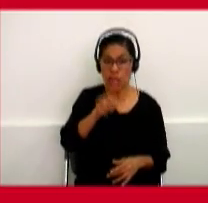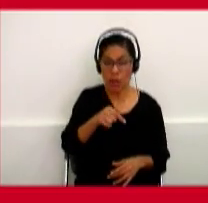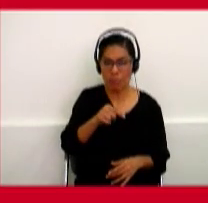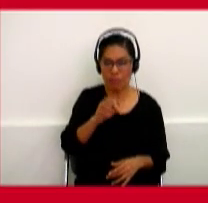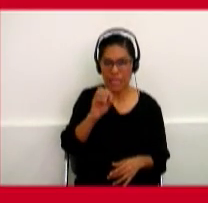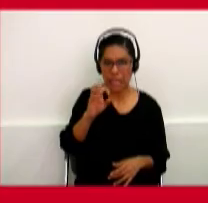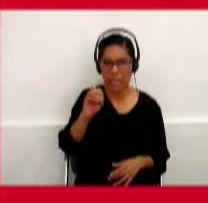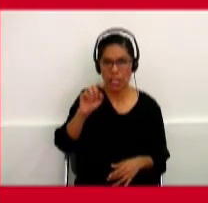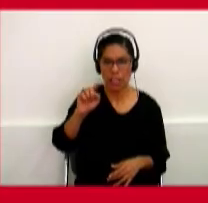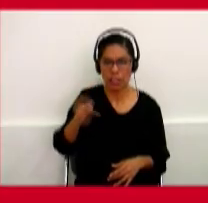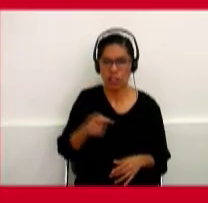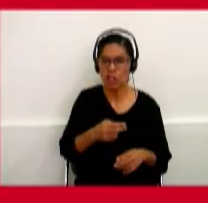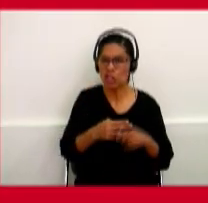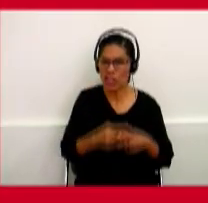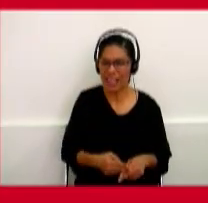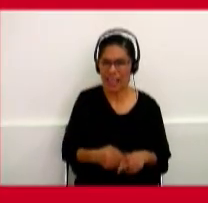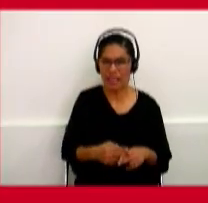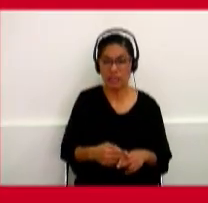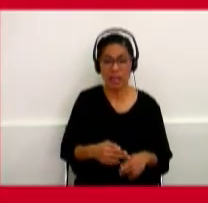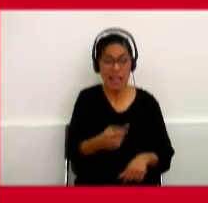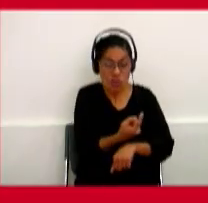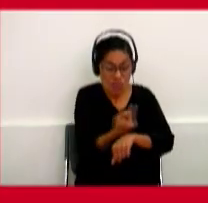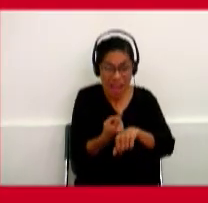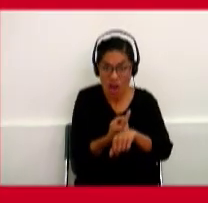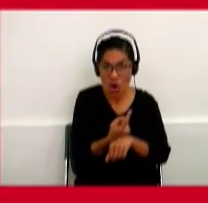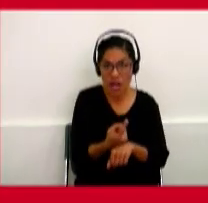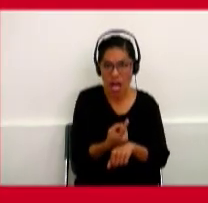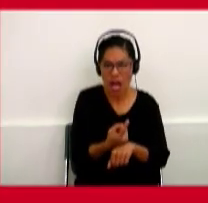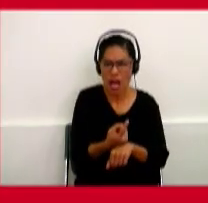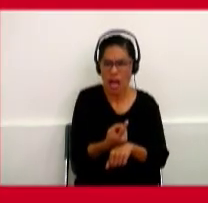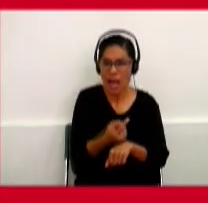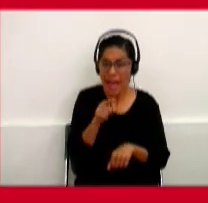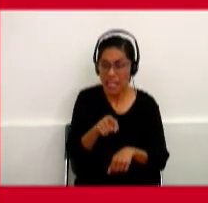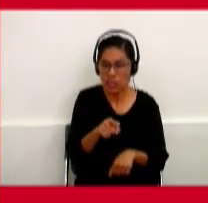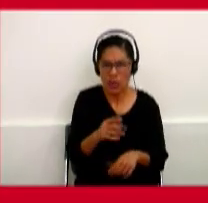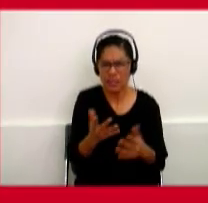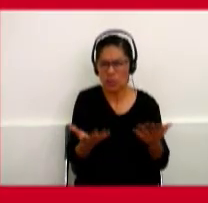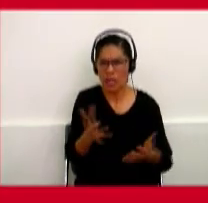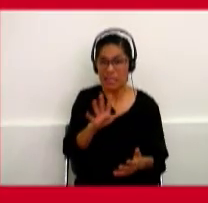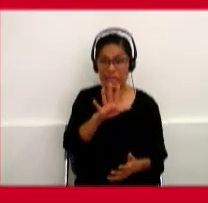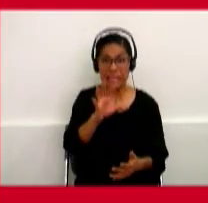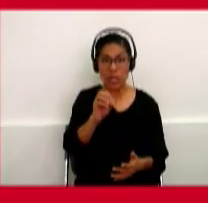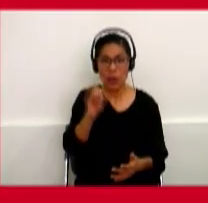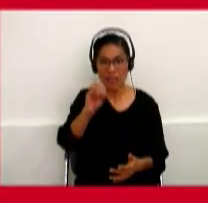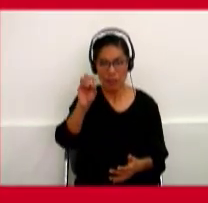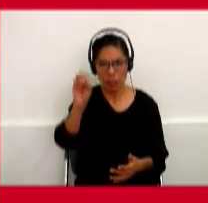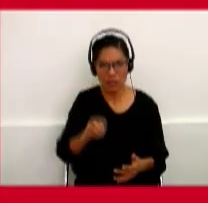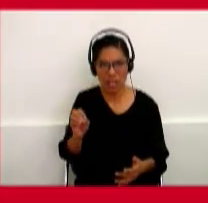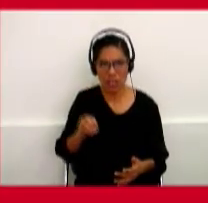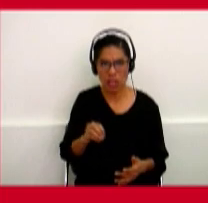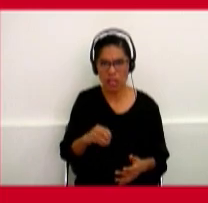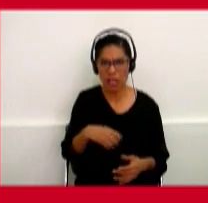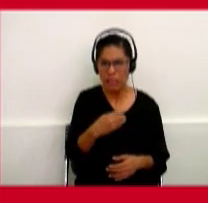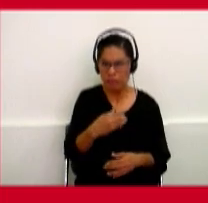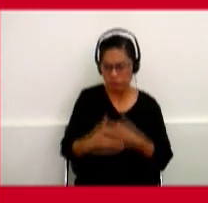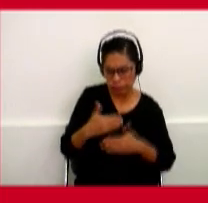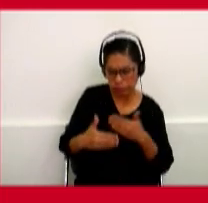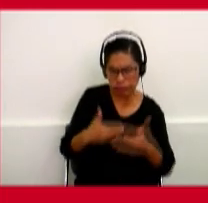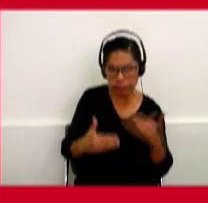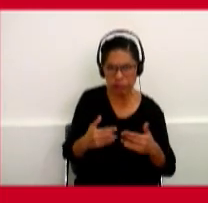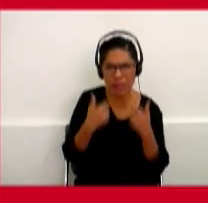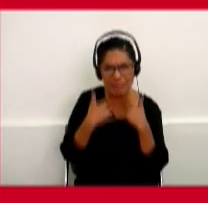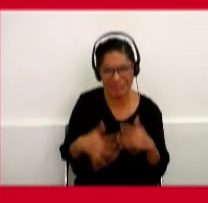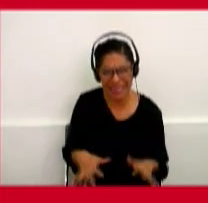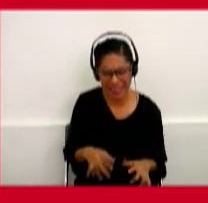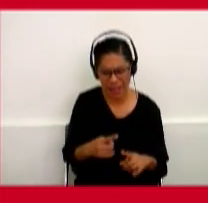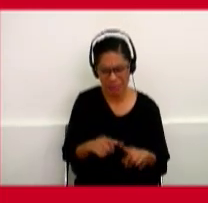hora, lo que representa esencialmente un 50% de la producción que se pierde. Están dejando 50% de la producción que podrían tener en la